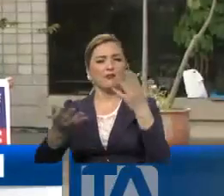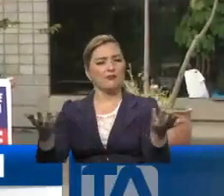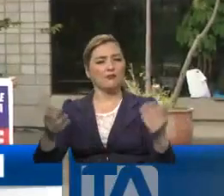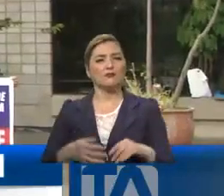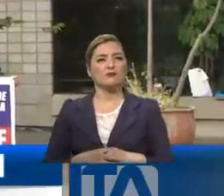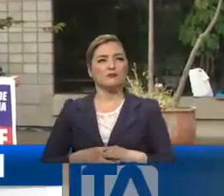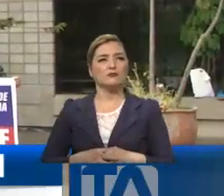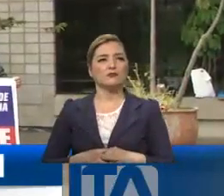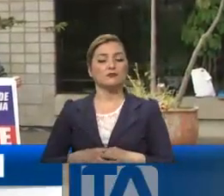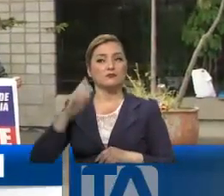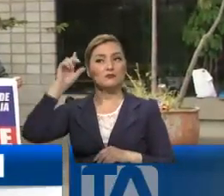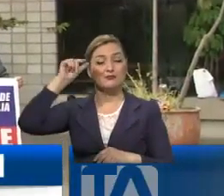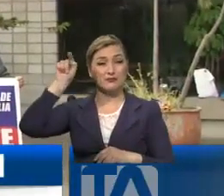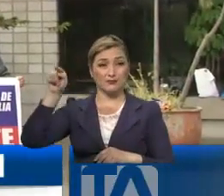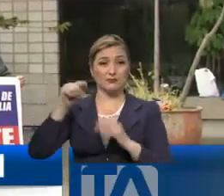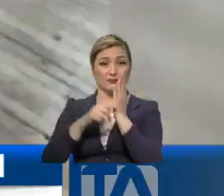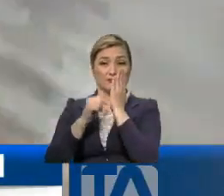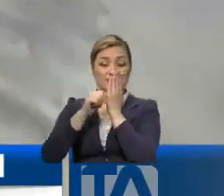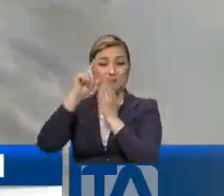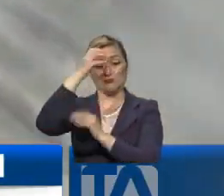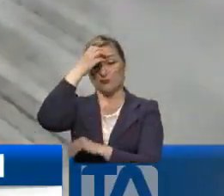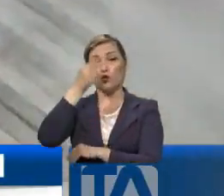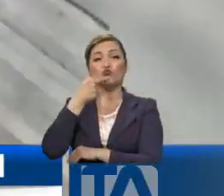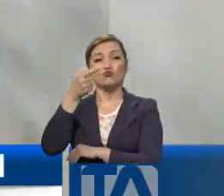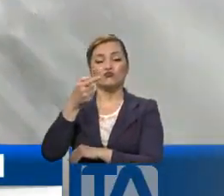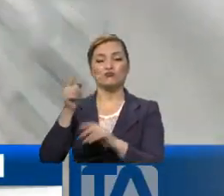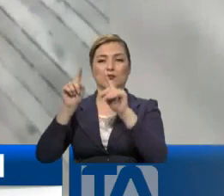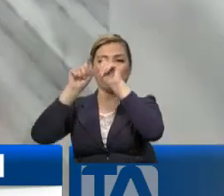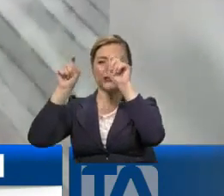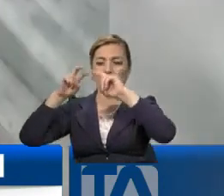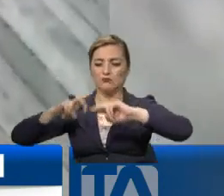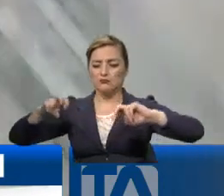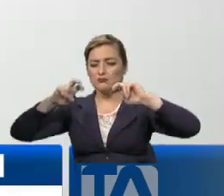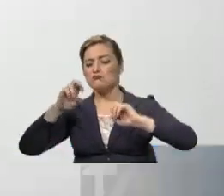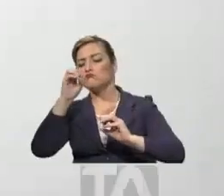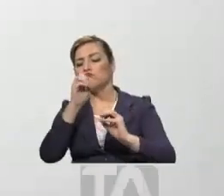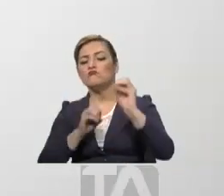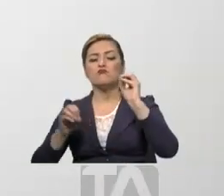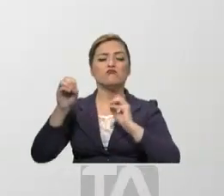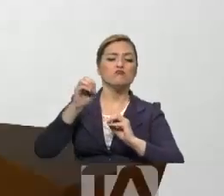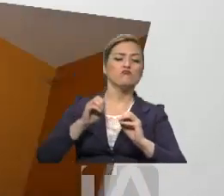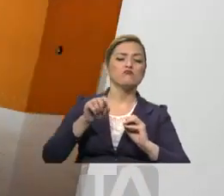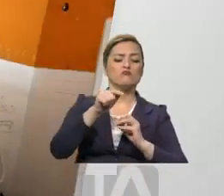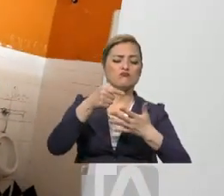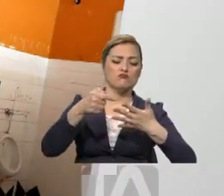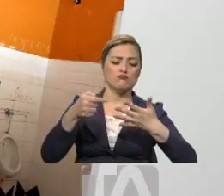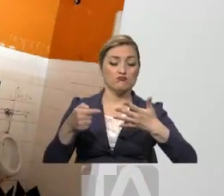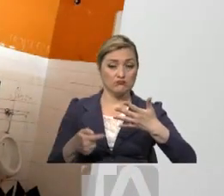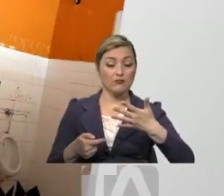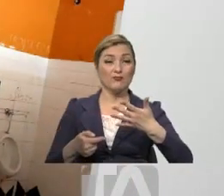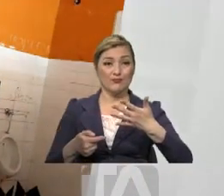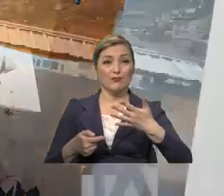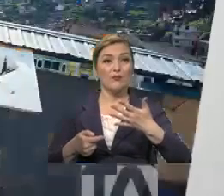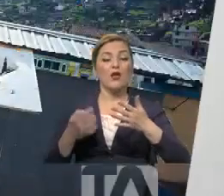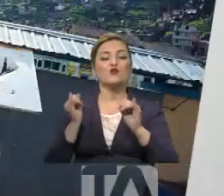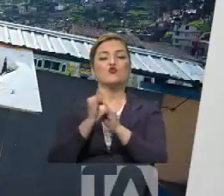cae. Desde la entidad gubernamental informaron que tras realizarse la consultoría hubo observaciones por parte de la entidad financiera que respaldaba